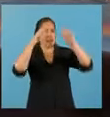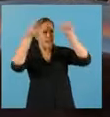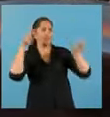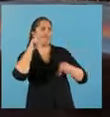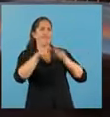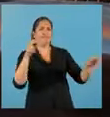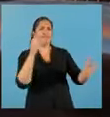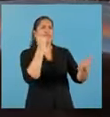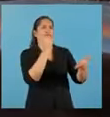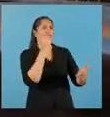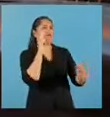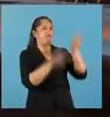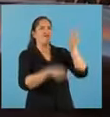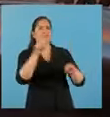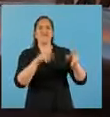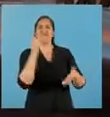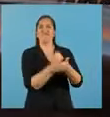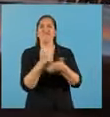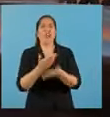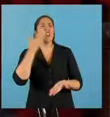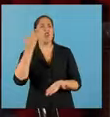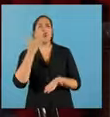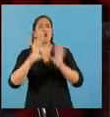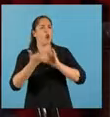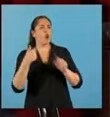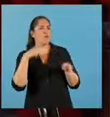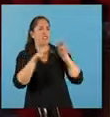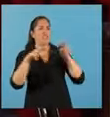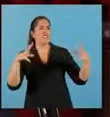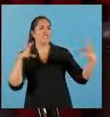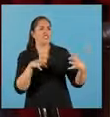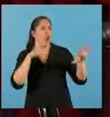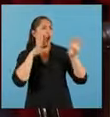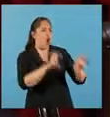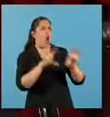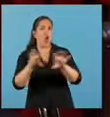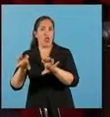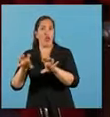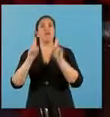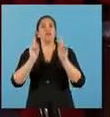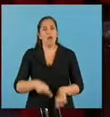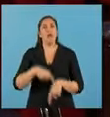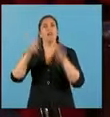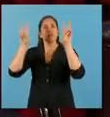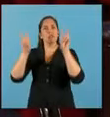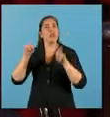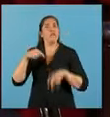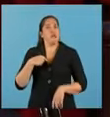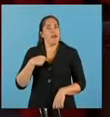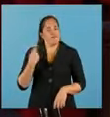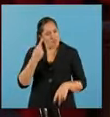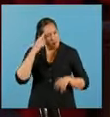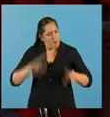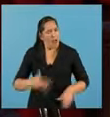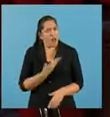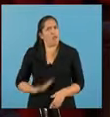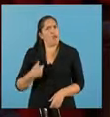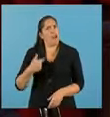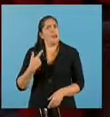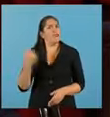acción persecutoria y los discursos del odio. Los temas de género también ocupan un espacio en nuestra agenda.